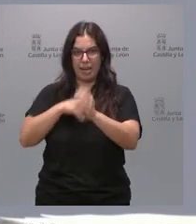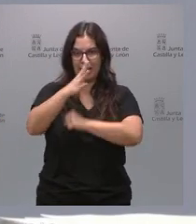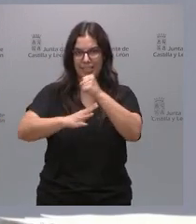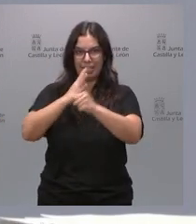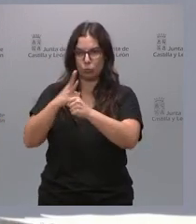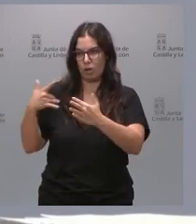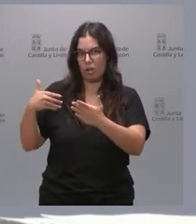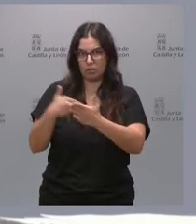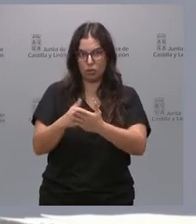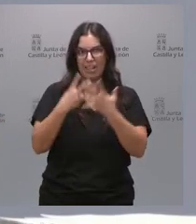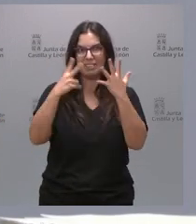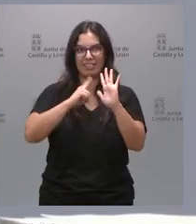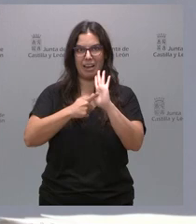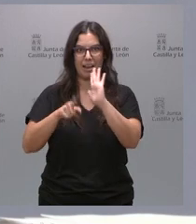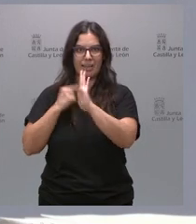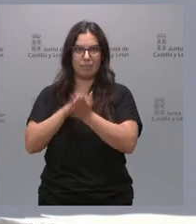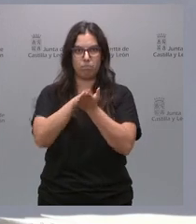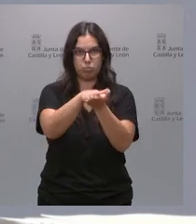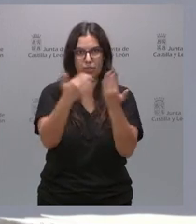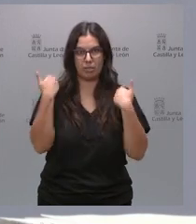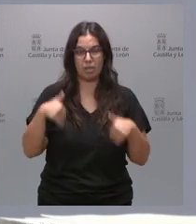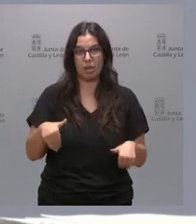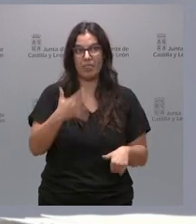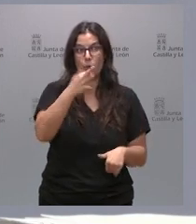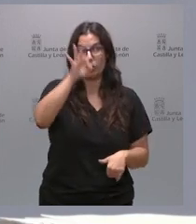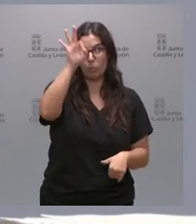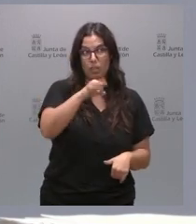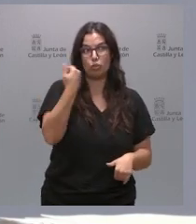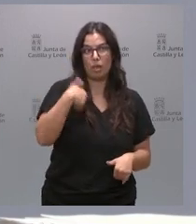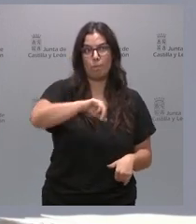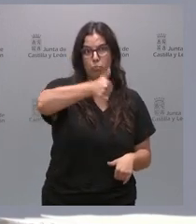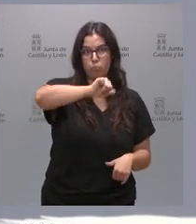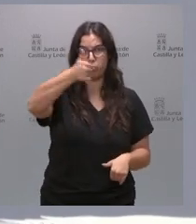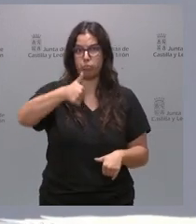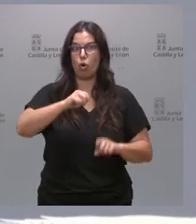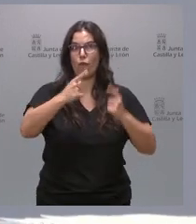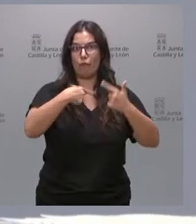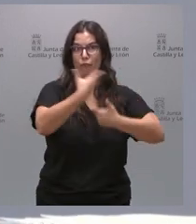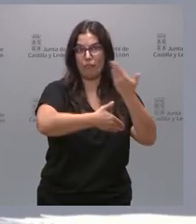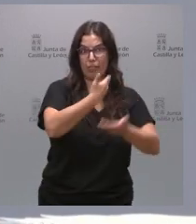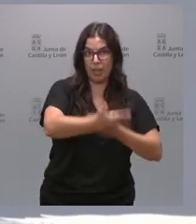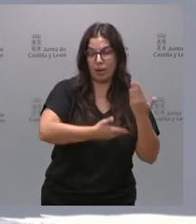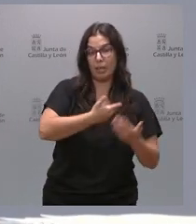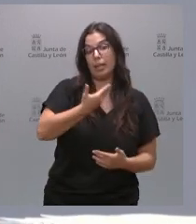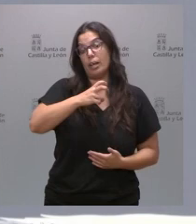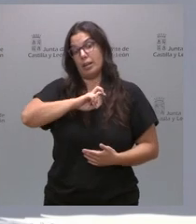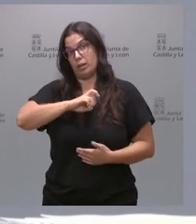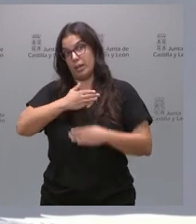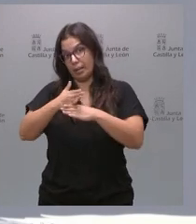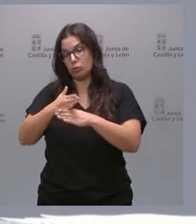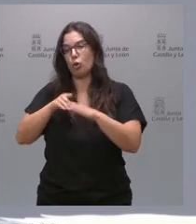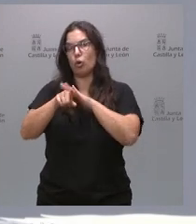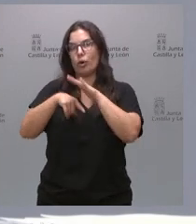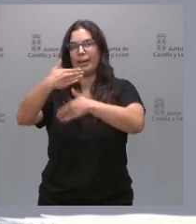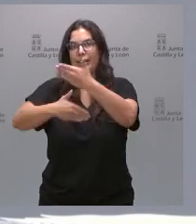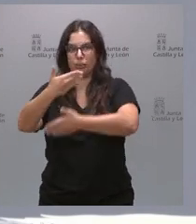yo creo que cerca de la mitad han sido ya aprobadas y están en vigor y la otra parte pues están en tramitación